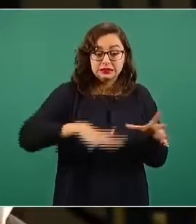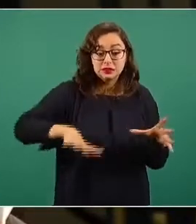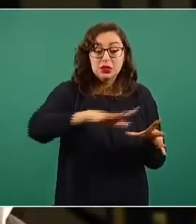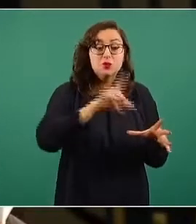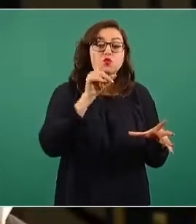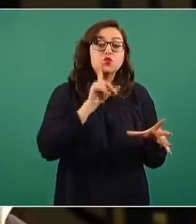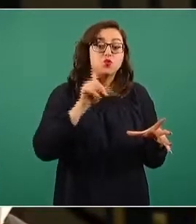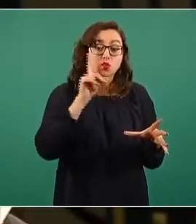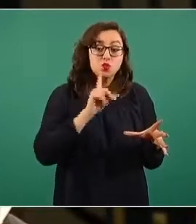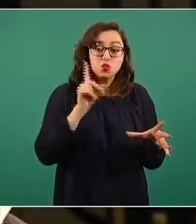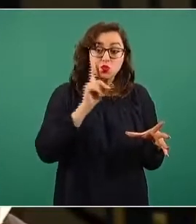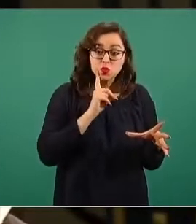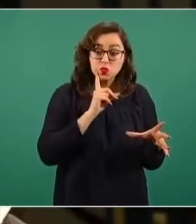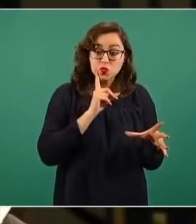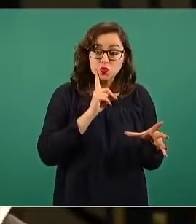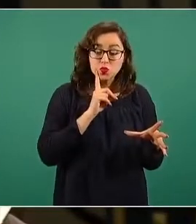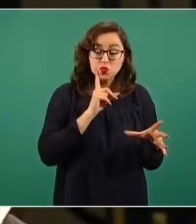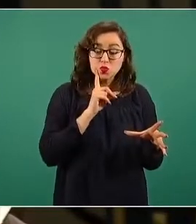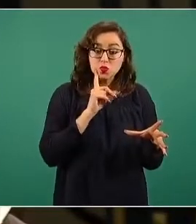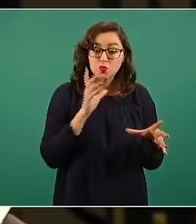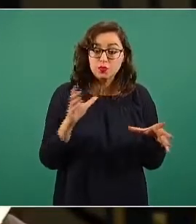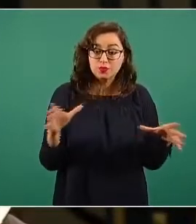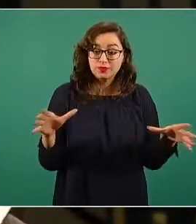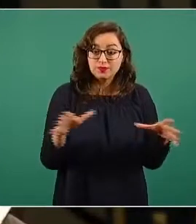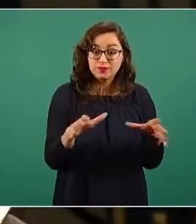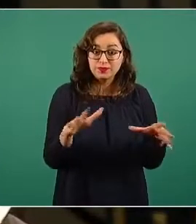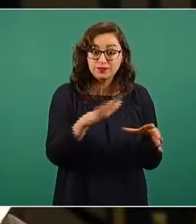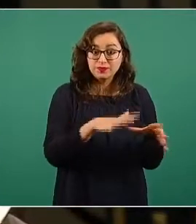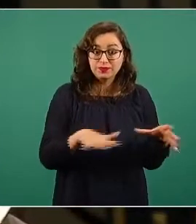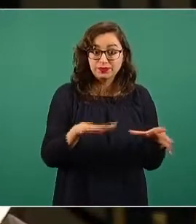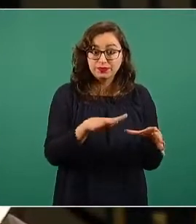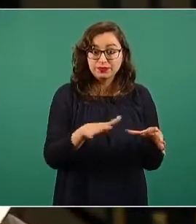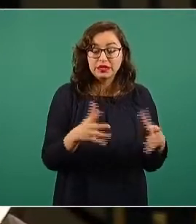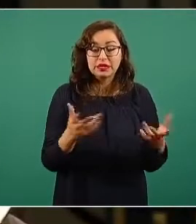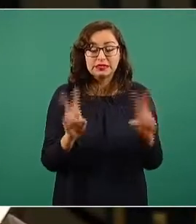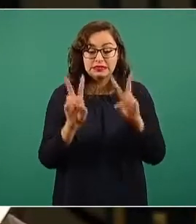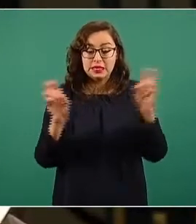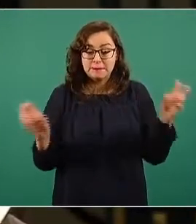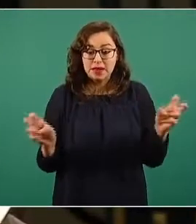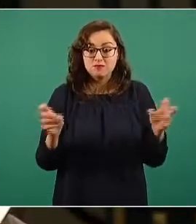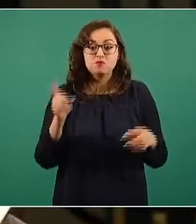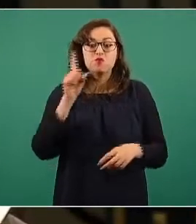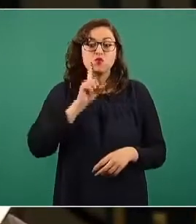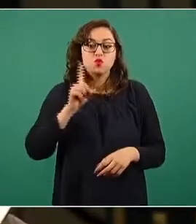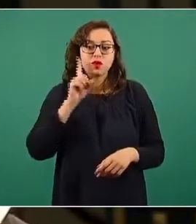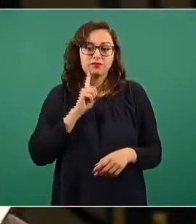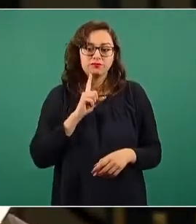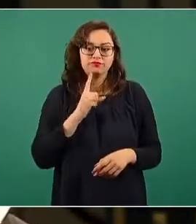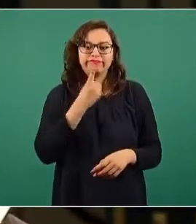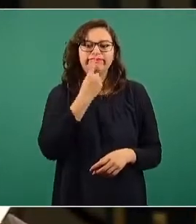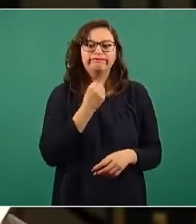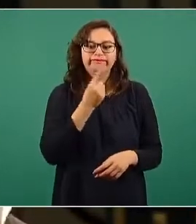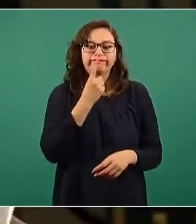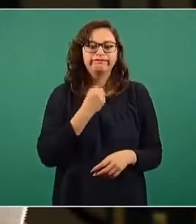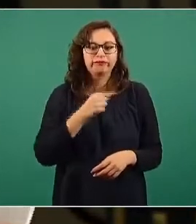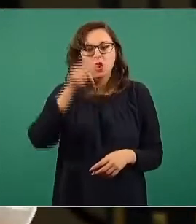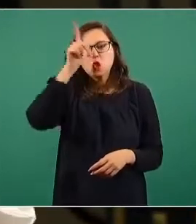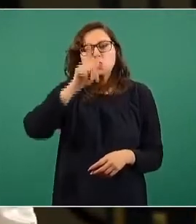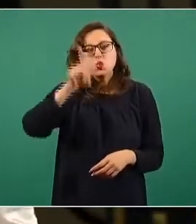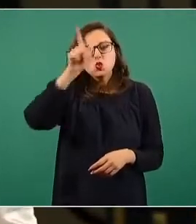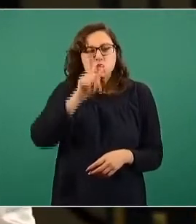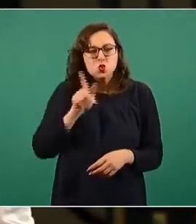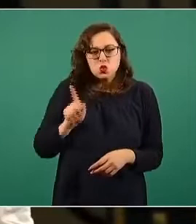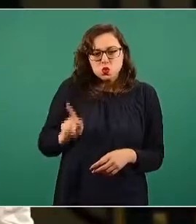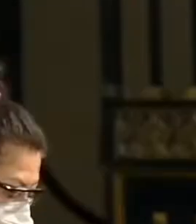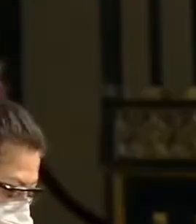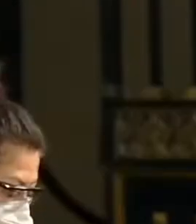En atención al tema de lo que es la menstruación digna. ¿A qué me refiero con esto? Un tema polémico, si me lo